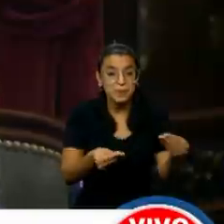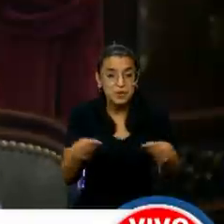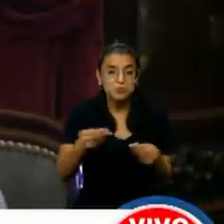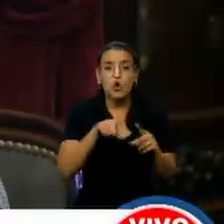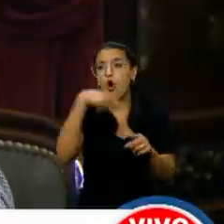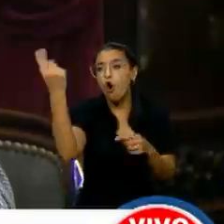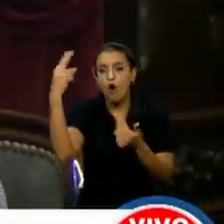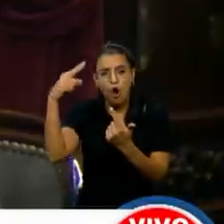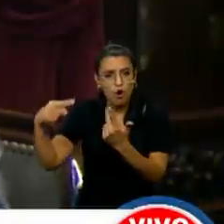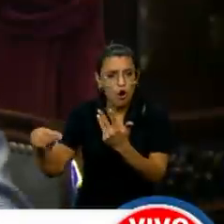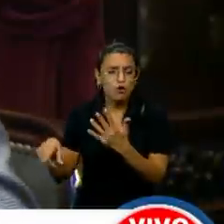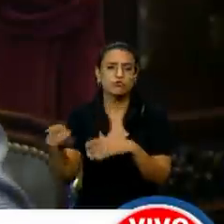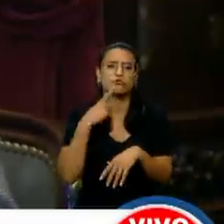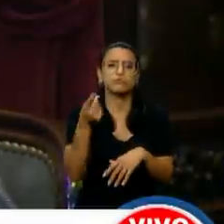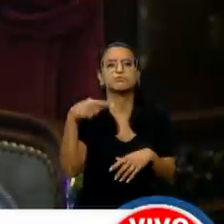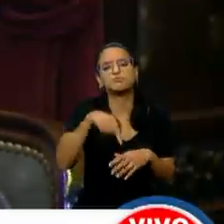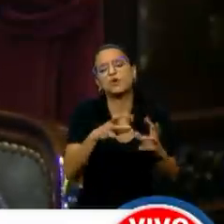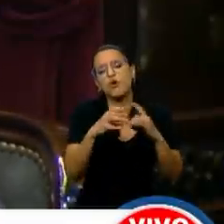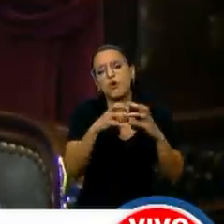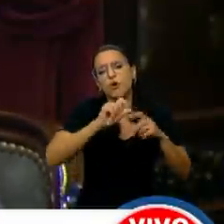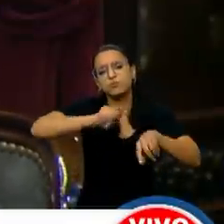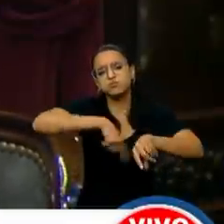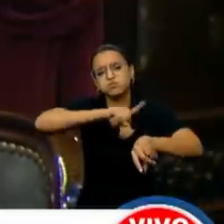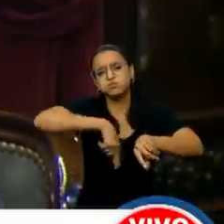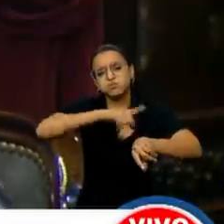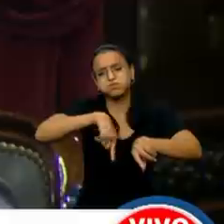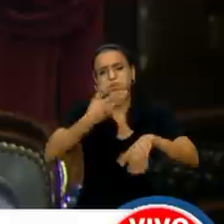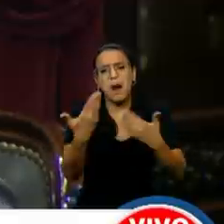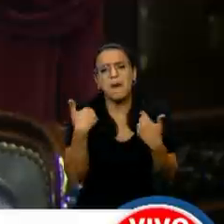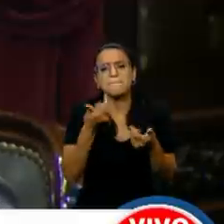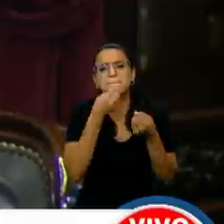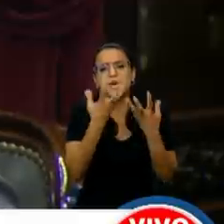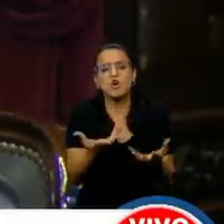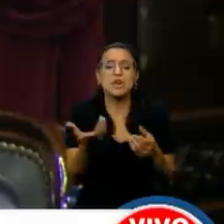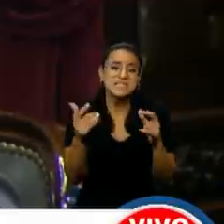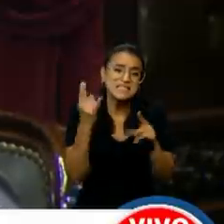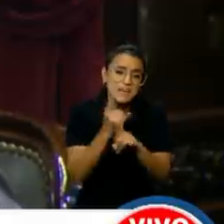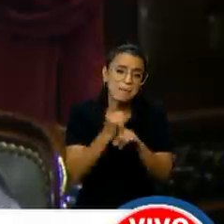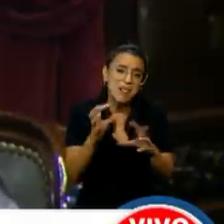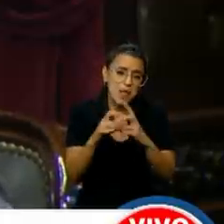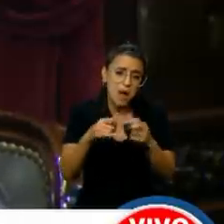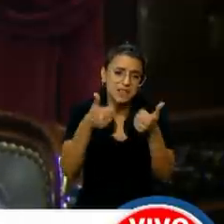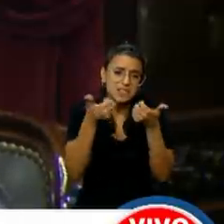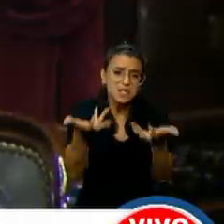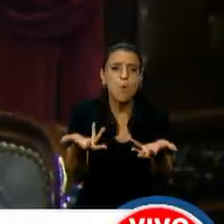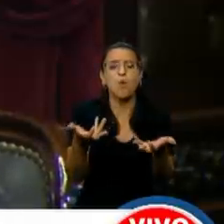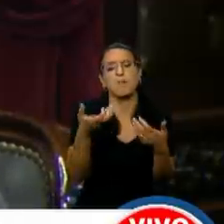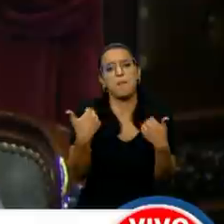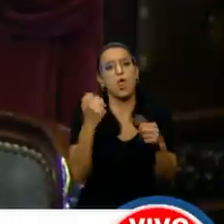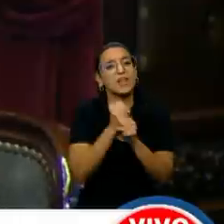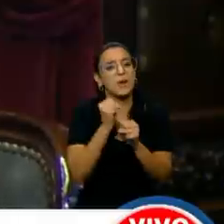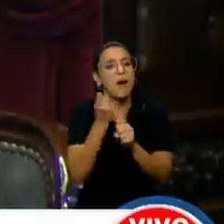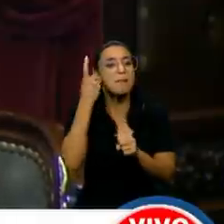otros tantos y su medida ahora de debates para mejorar y creo que es importante siempre el debate para poder trabajar